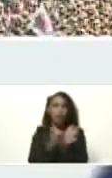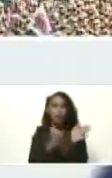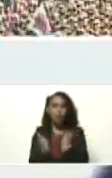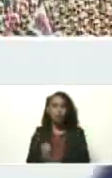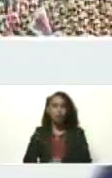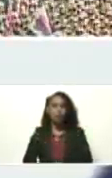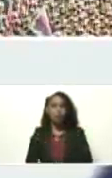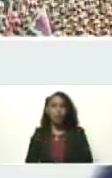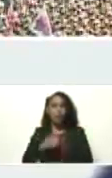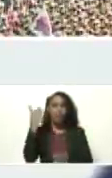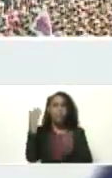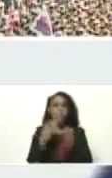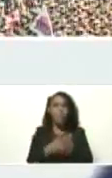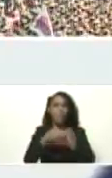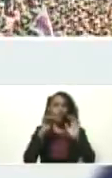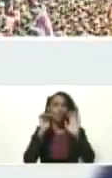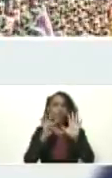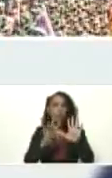de